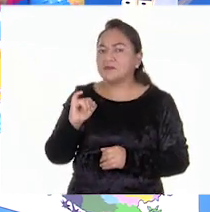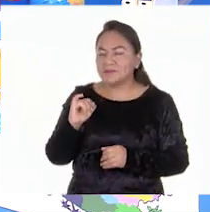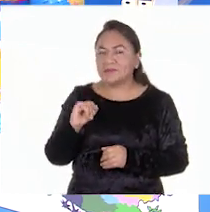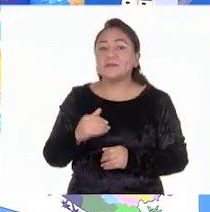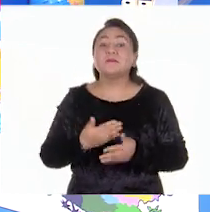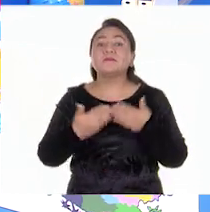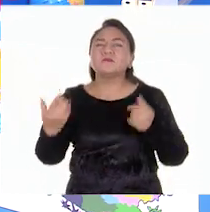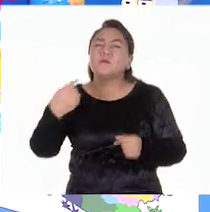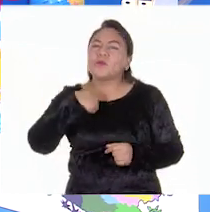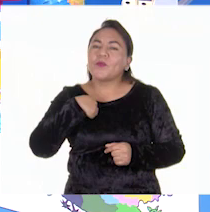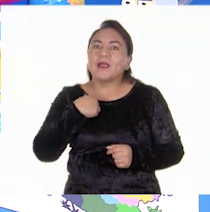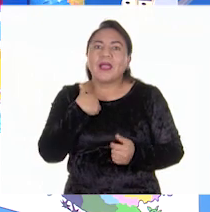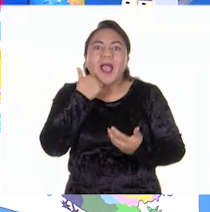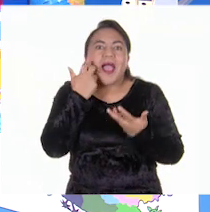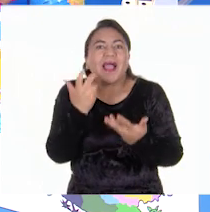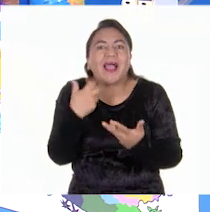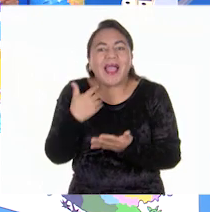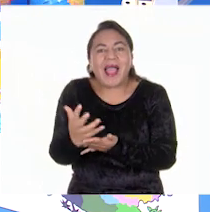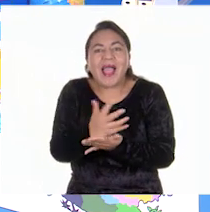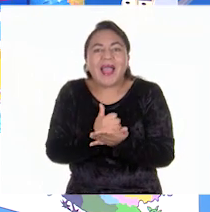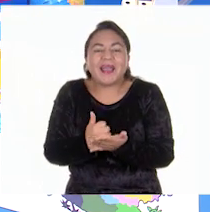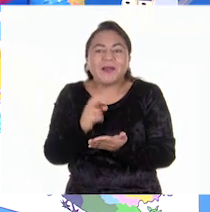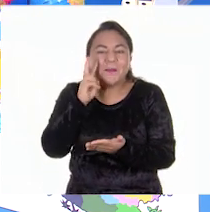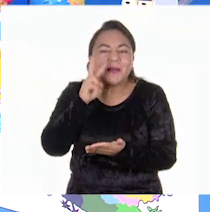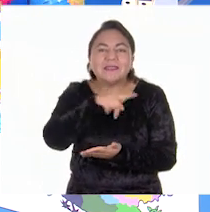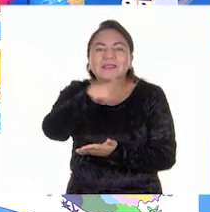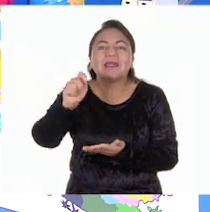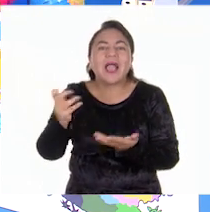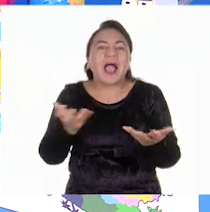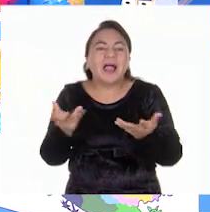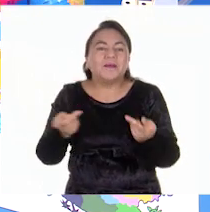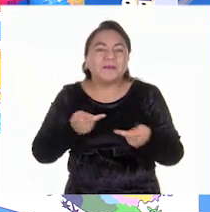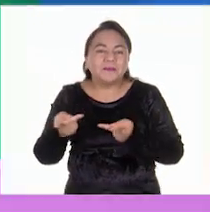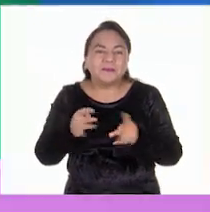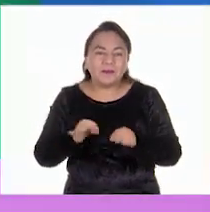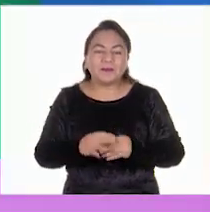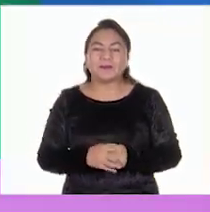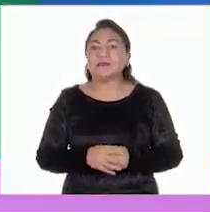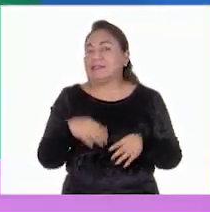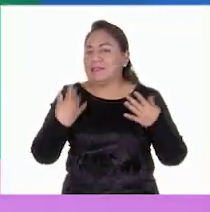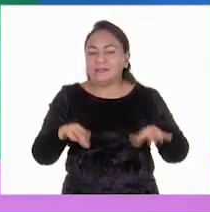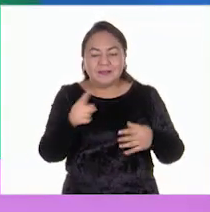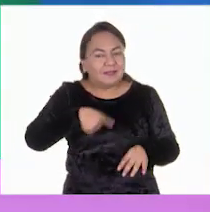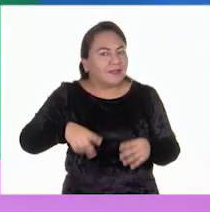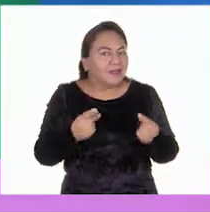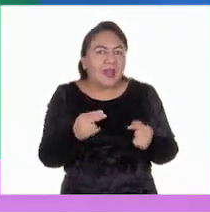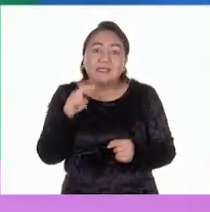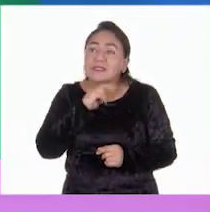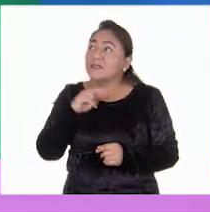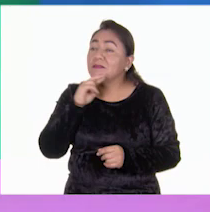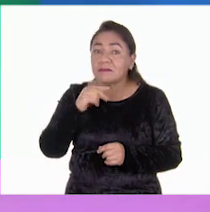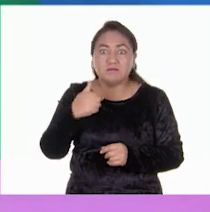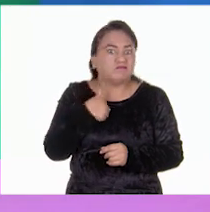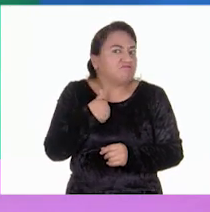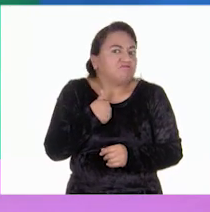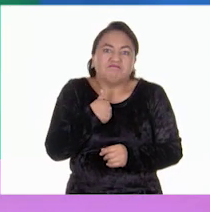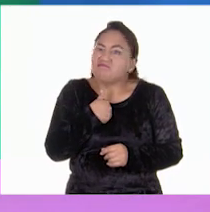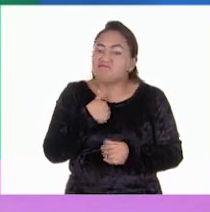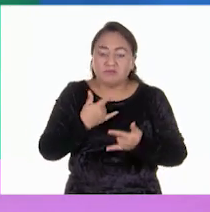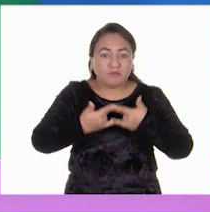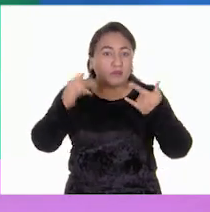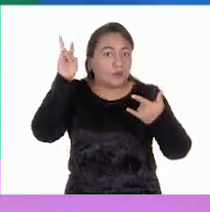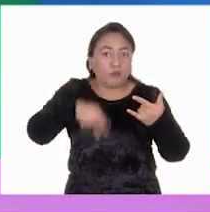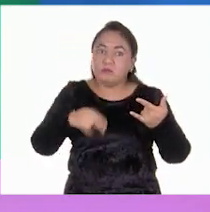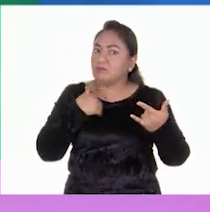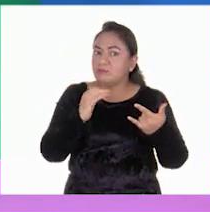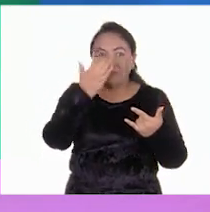yo soy la que está ansiosa por ver el resultado de su trabajo. Ay, pues vamos a apresurarnos porque yo no conozco el cuento